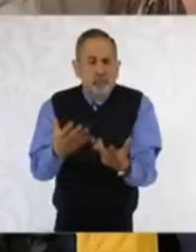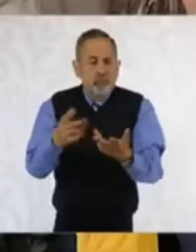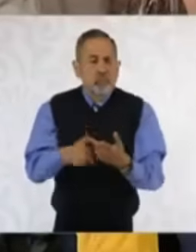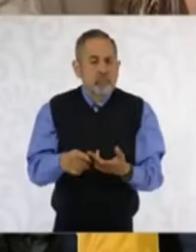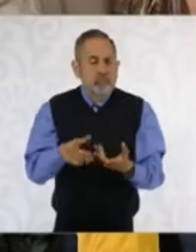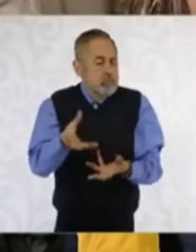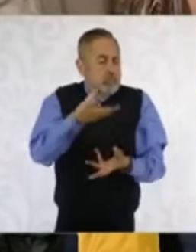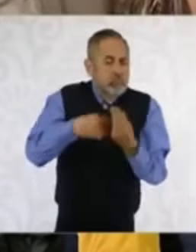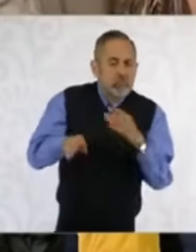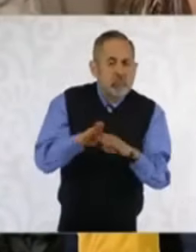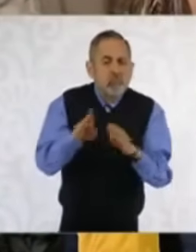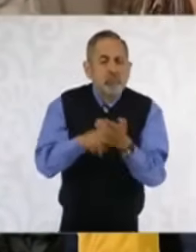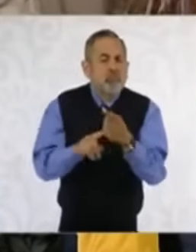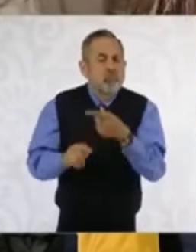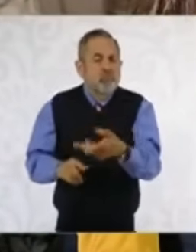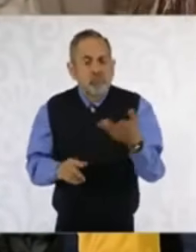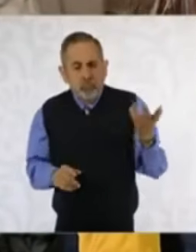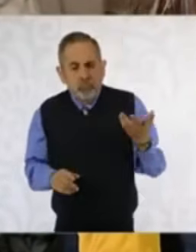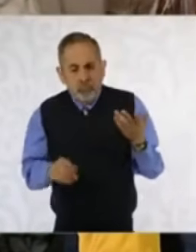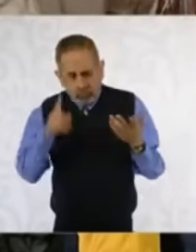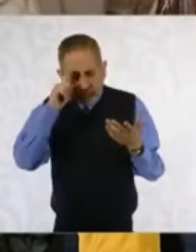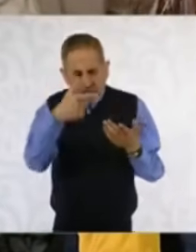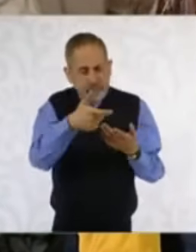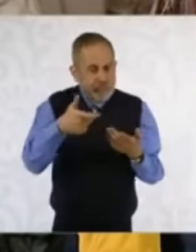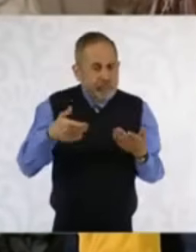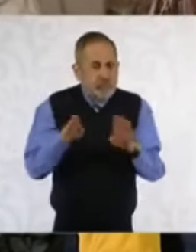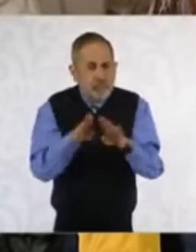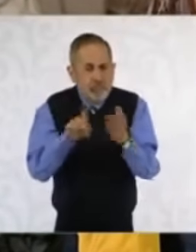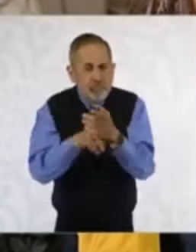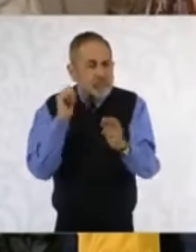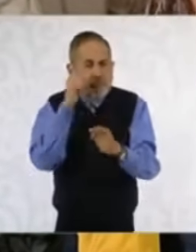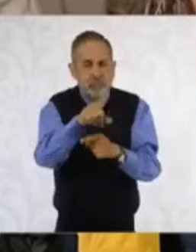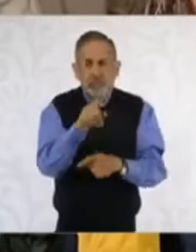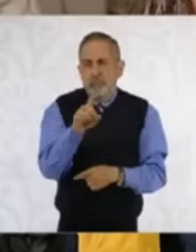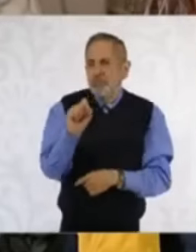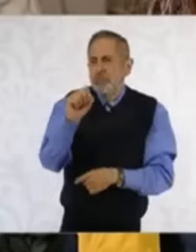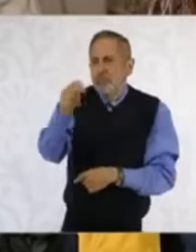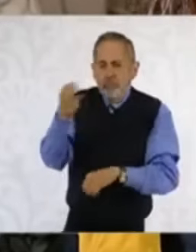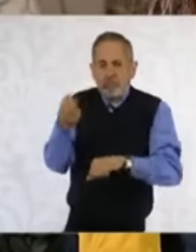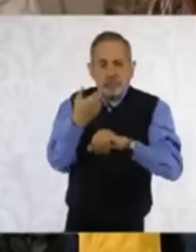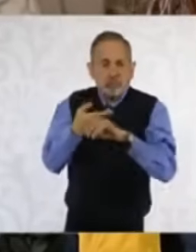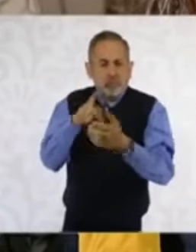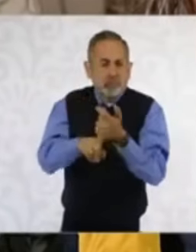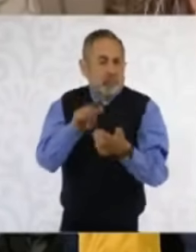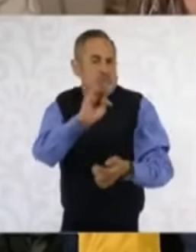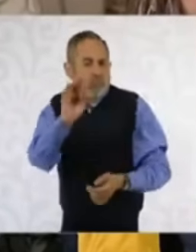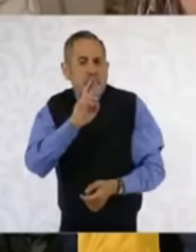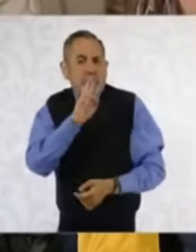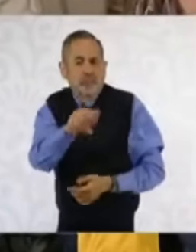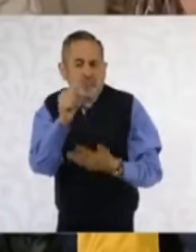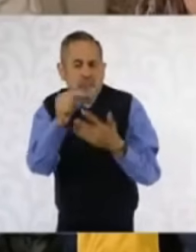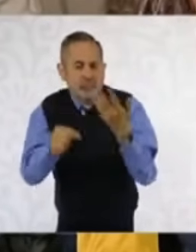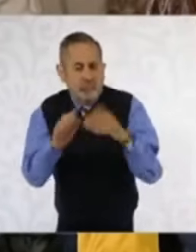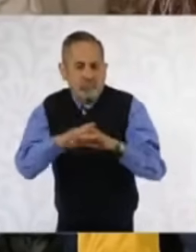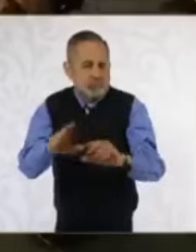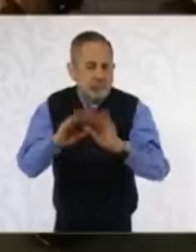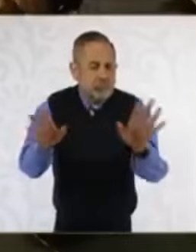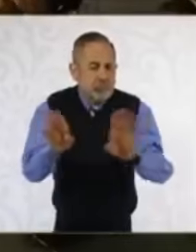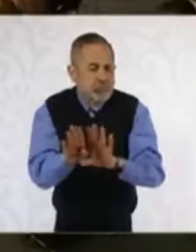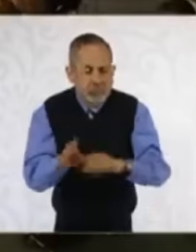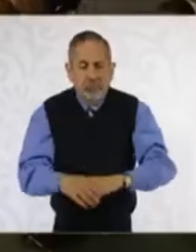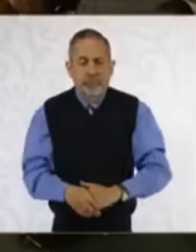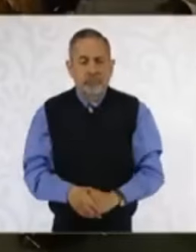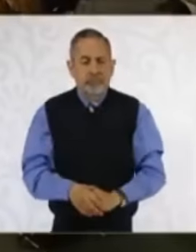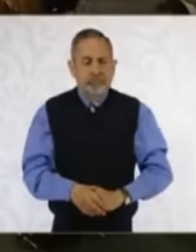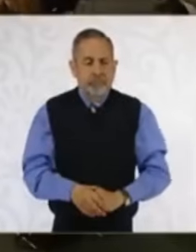esto desde los ingresos presupuestales. A lo mejor el subsecretario nos podría dar un par de detalles sobre eso. Sí, ya